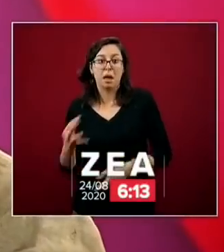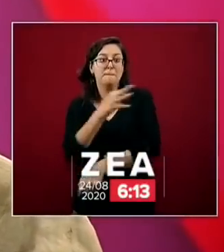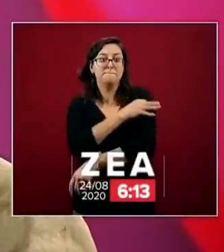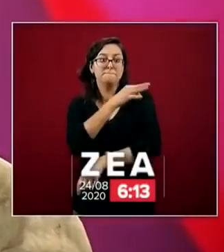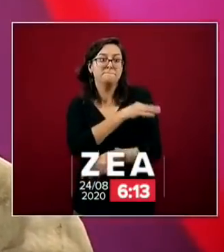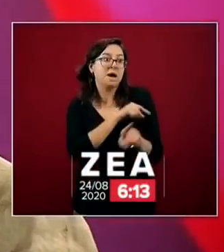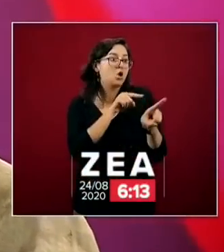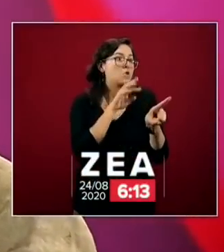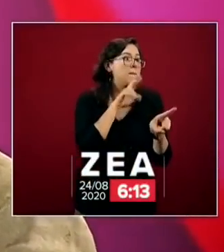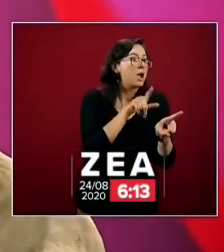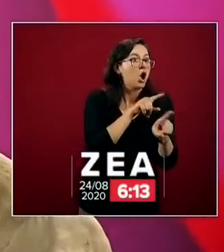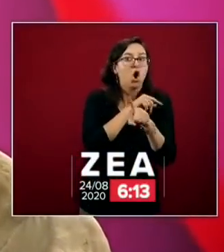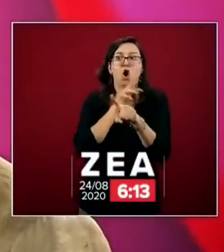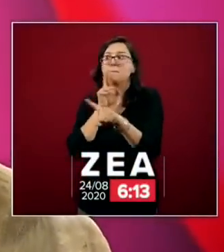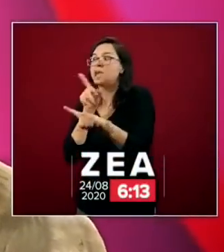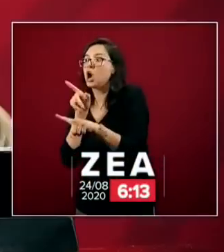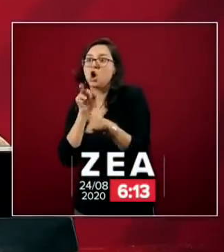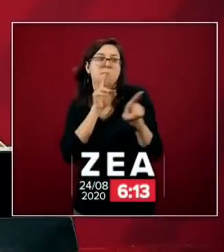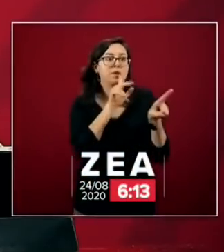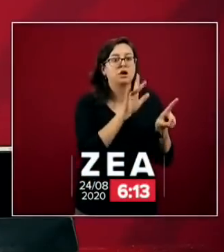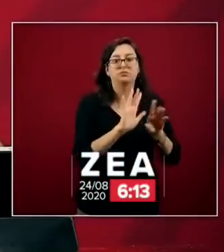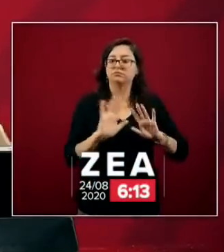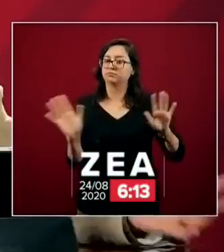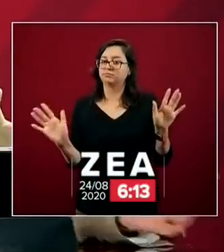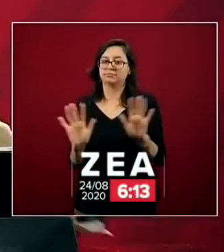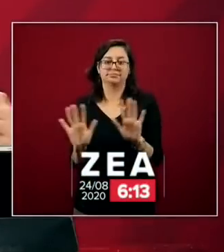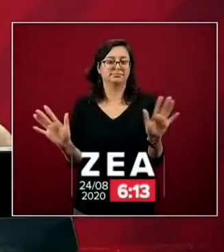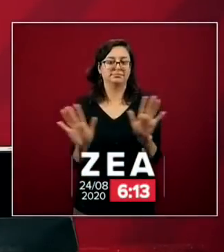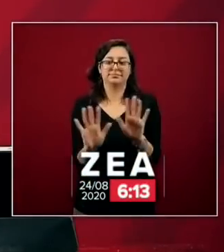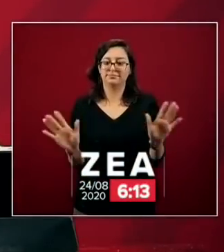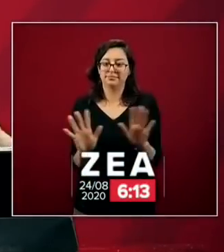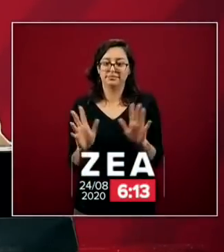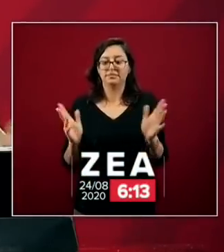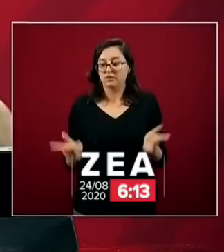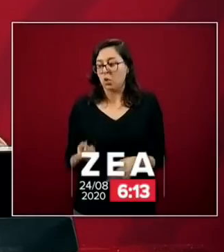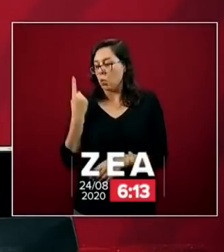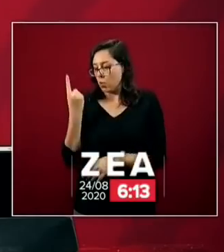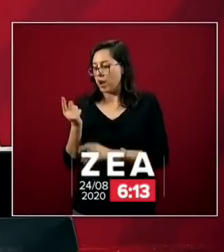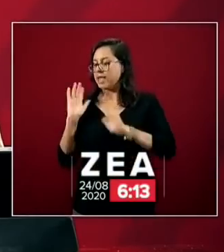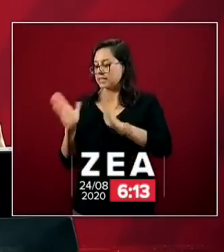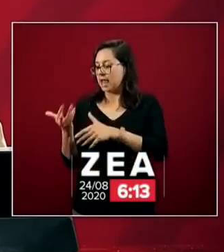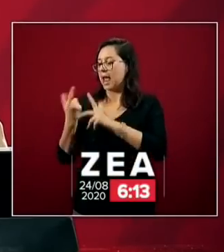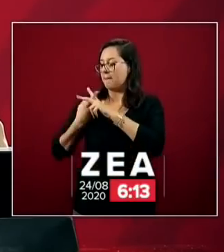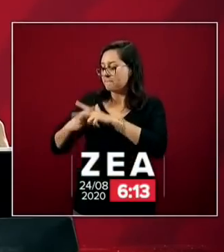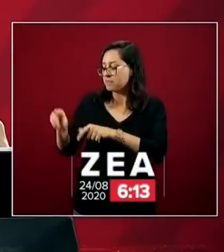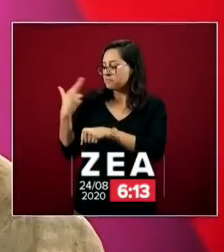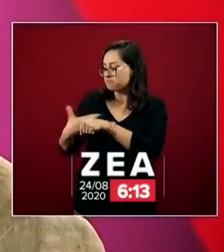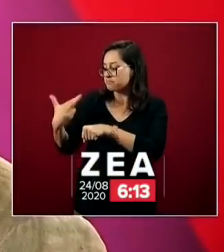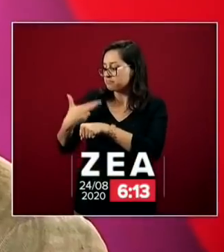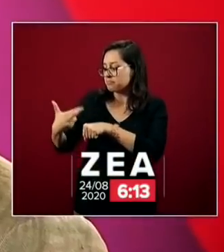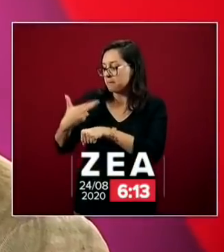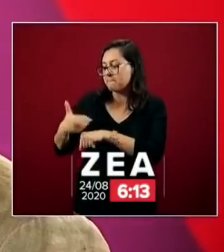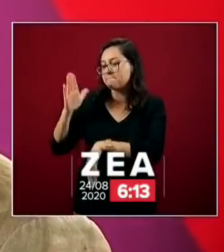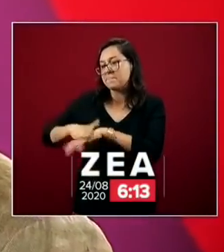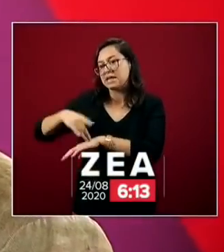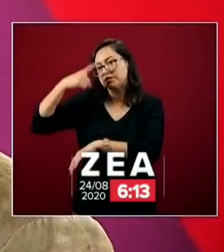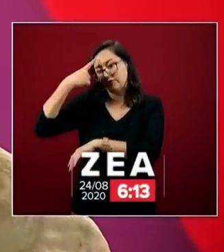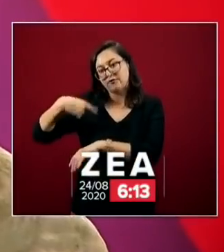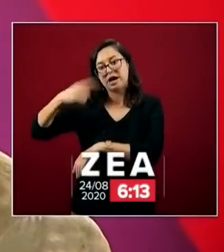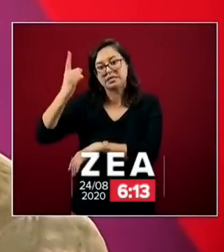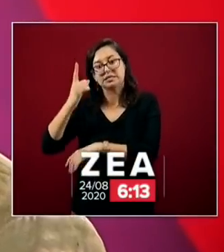vacuna versus otras en estas se han hecho gestiones que ya fueron anunciadas para tener un acceso facilitado y